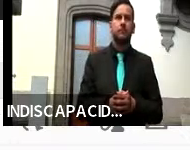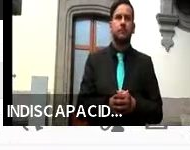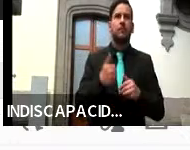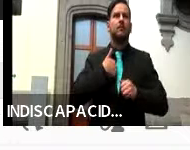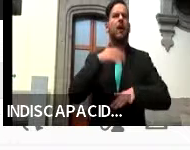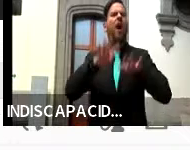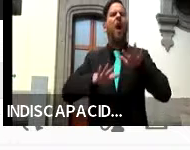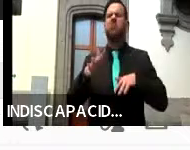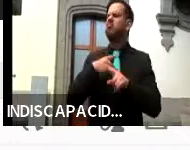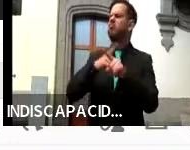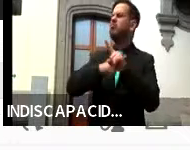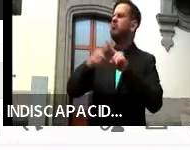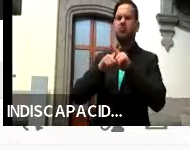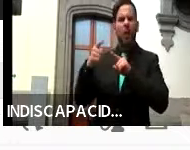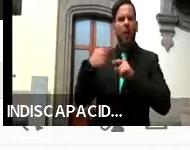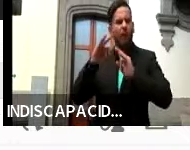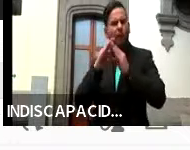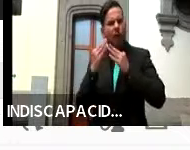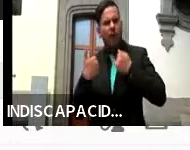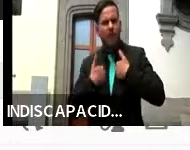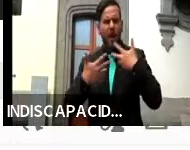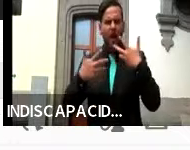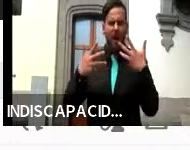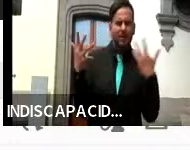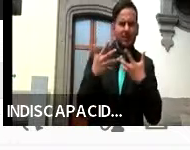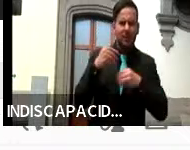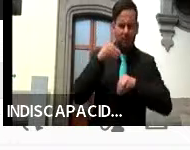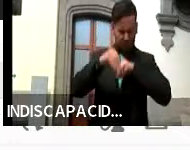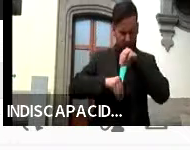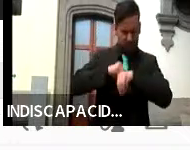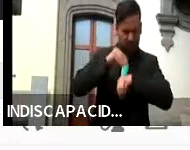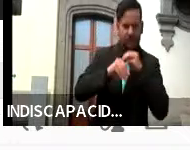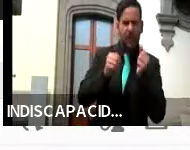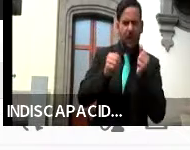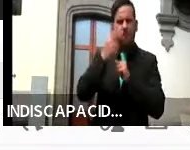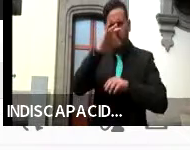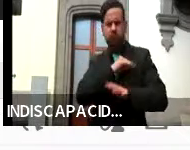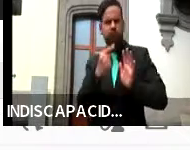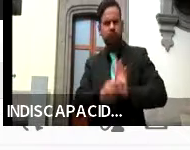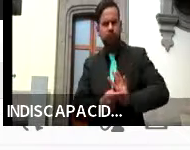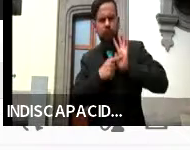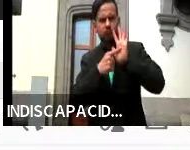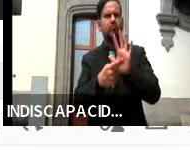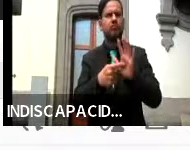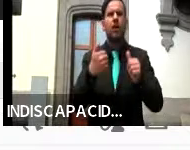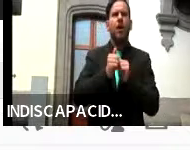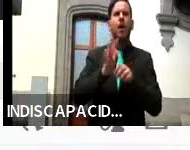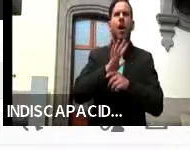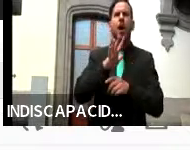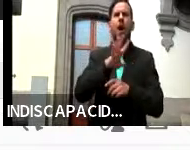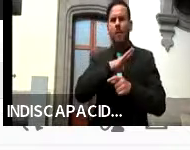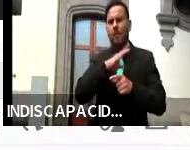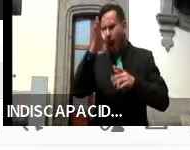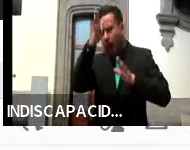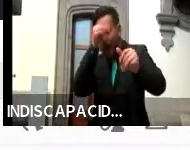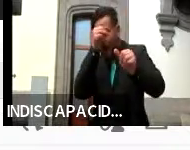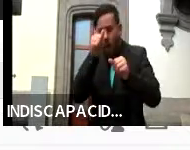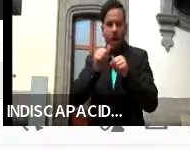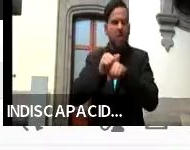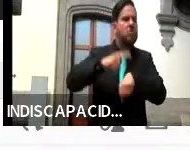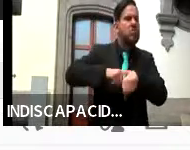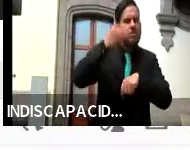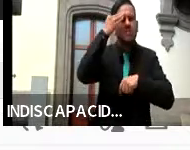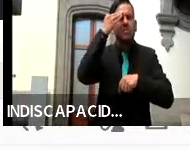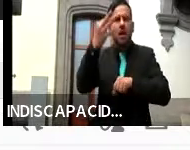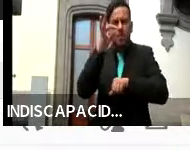involucra a varios actores para que el plan tenga realmente una fuerza y se proyecte en un periodo de plazo razonable y que cumpla con